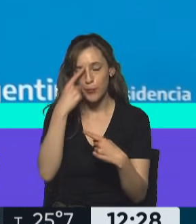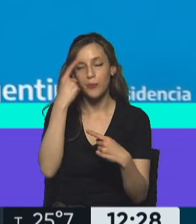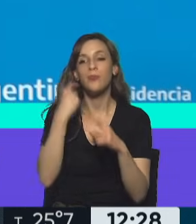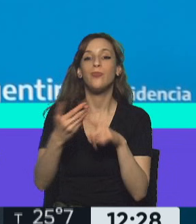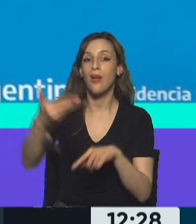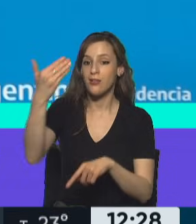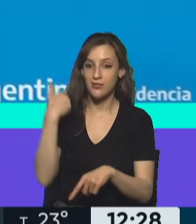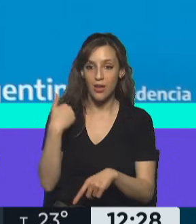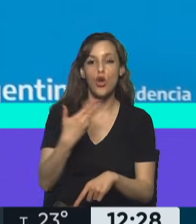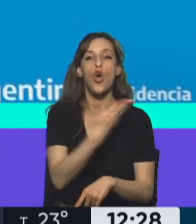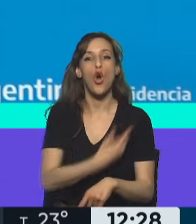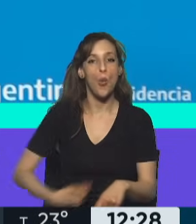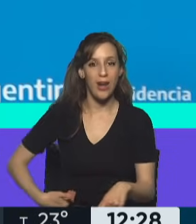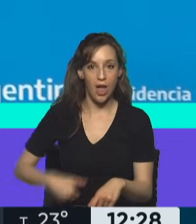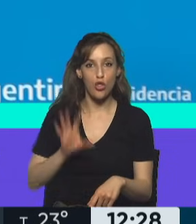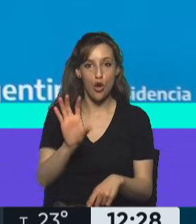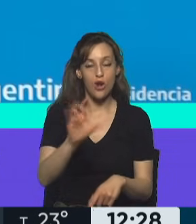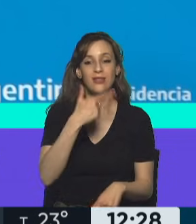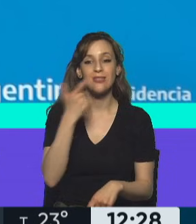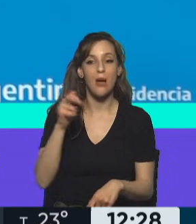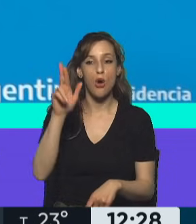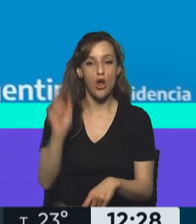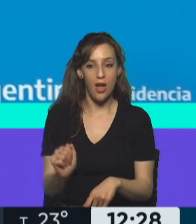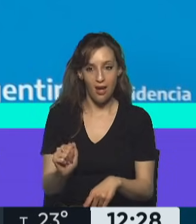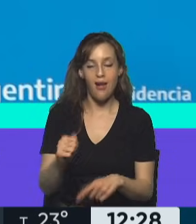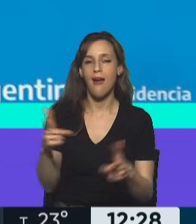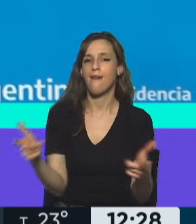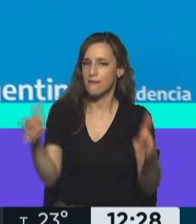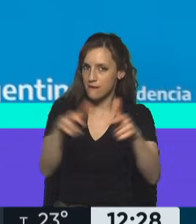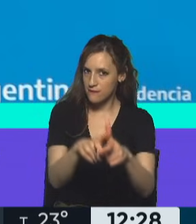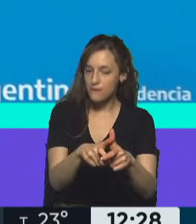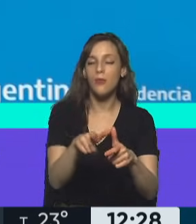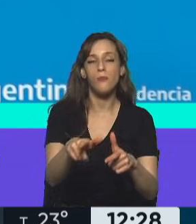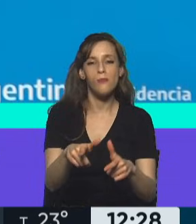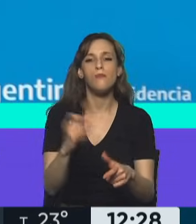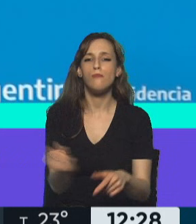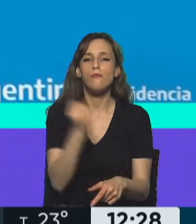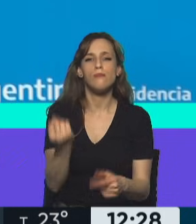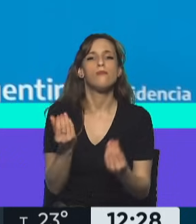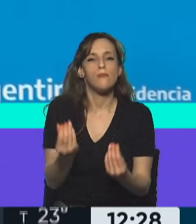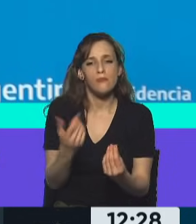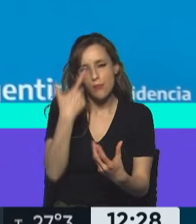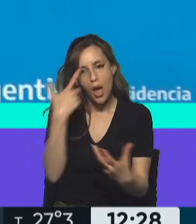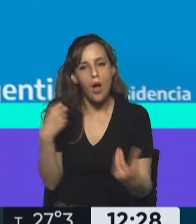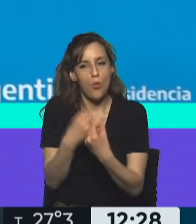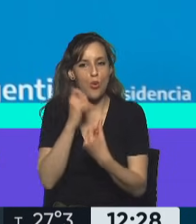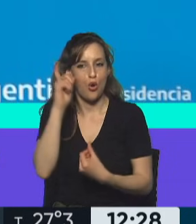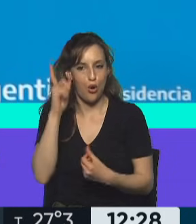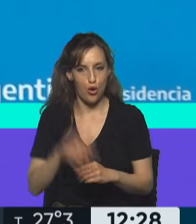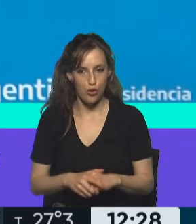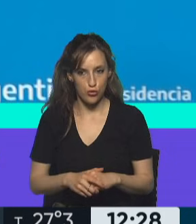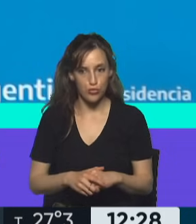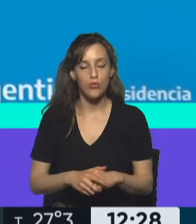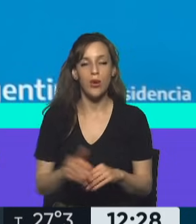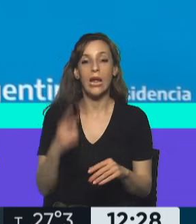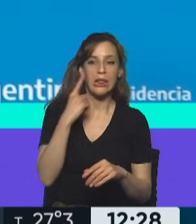el gobernador Zamora. Todos los acuerdos que podamos llevar adelante con gobernadores y con intendentes, que son los primeros interesados en que la gente pueda acceder